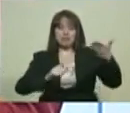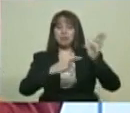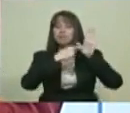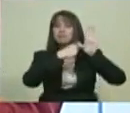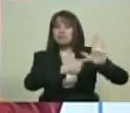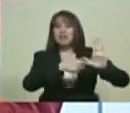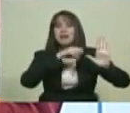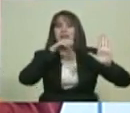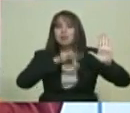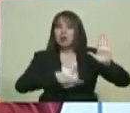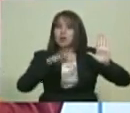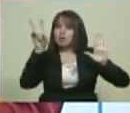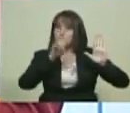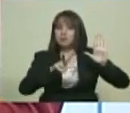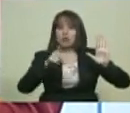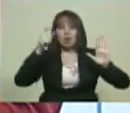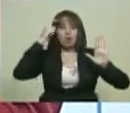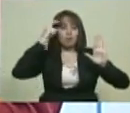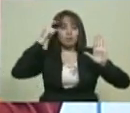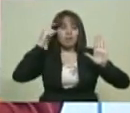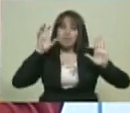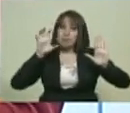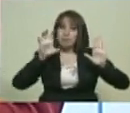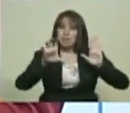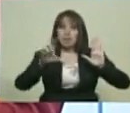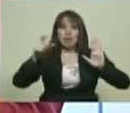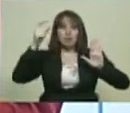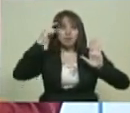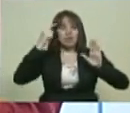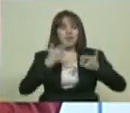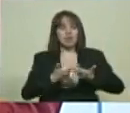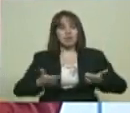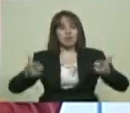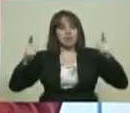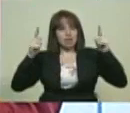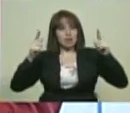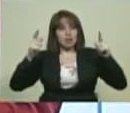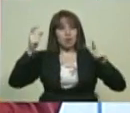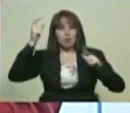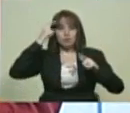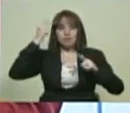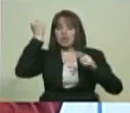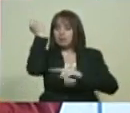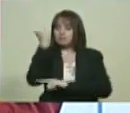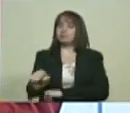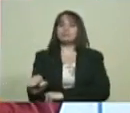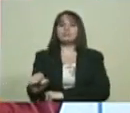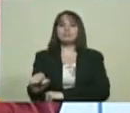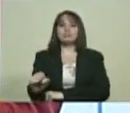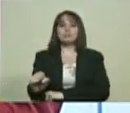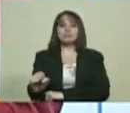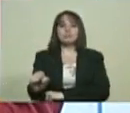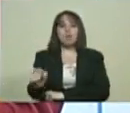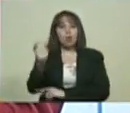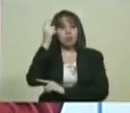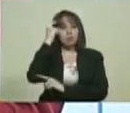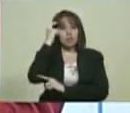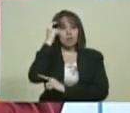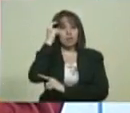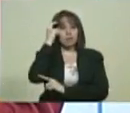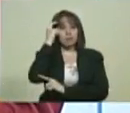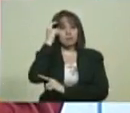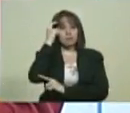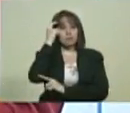de Venezuela como un día de patria, como un día de libertad, como un día de rebeldía, como un día